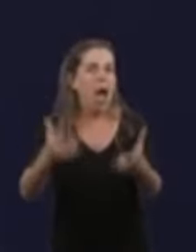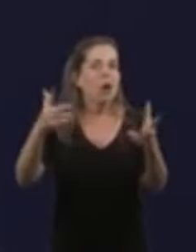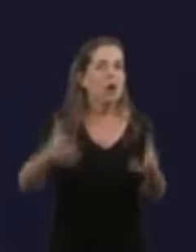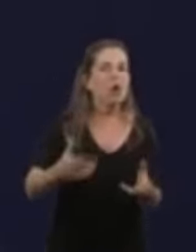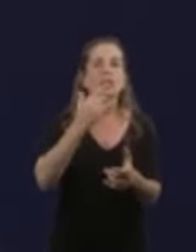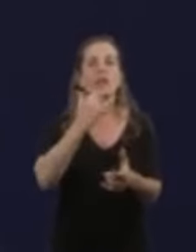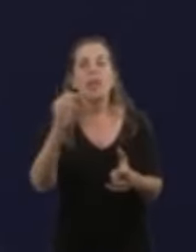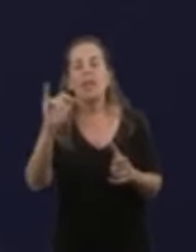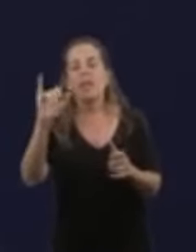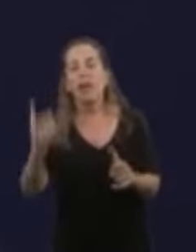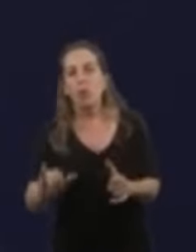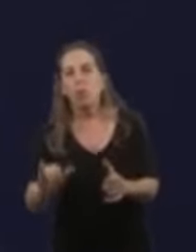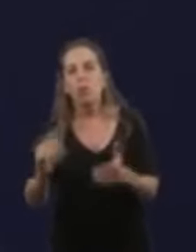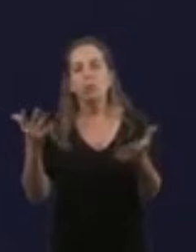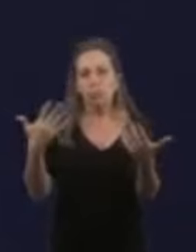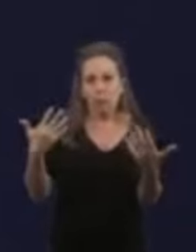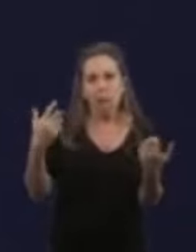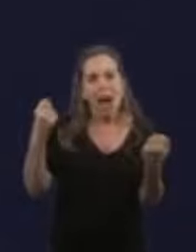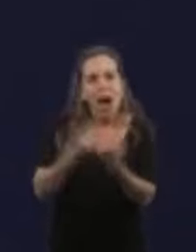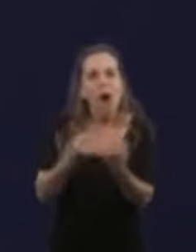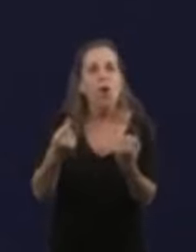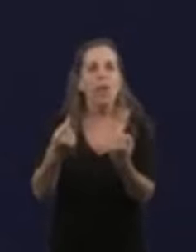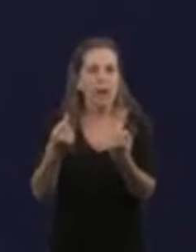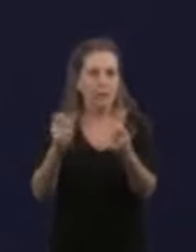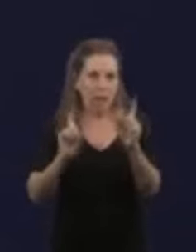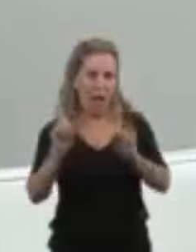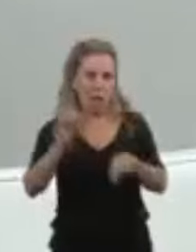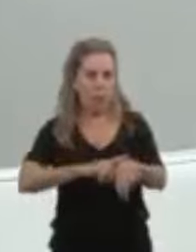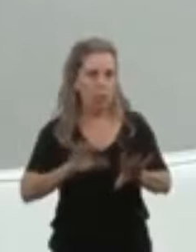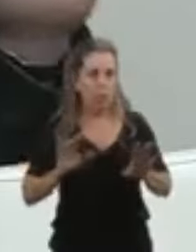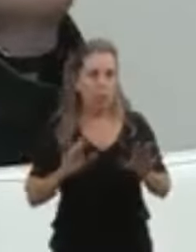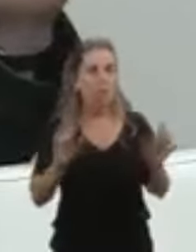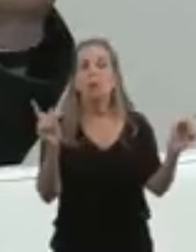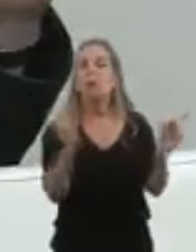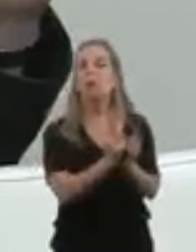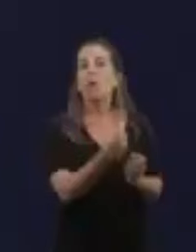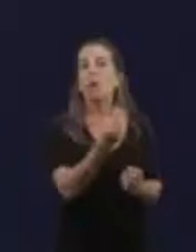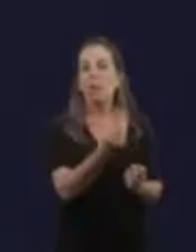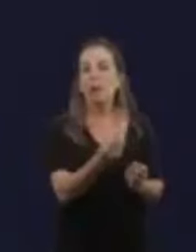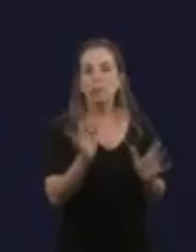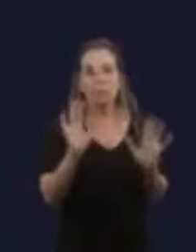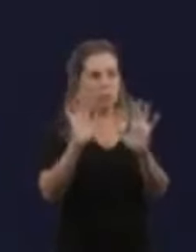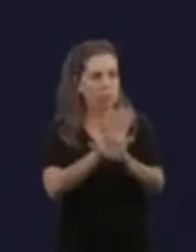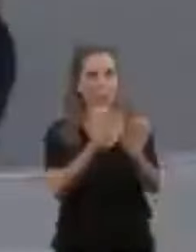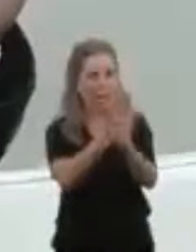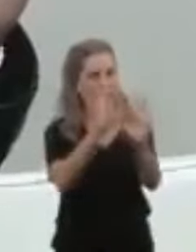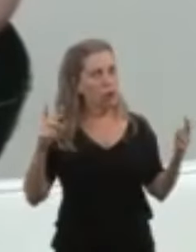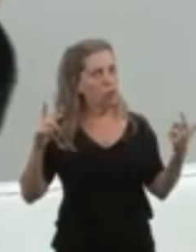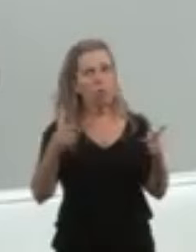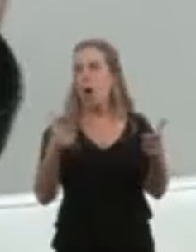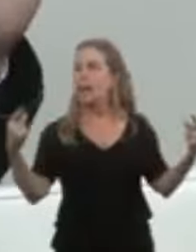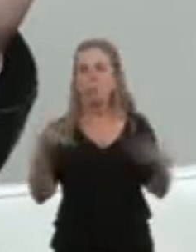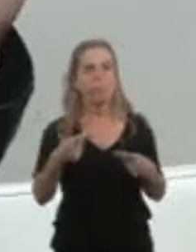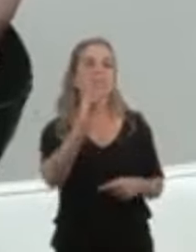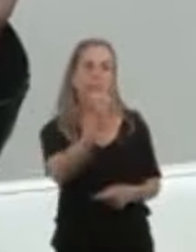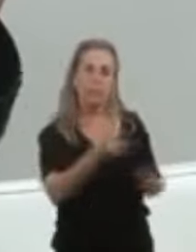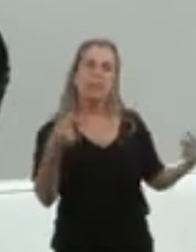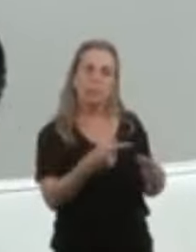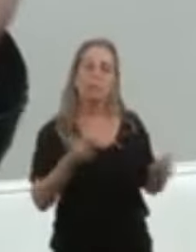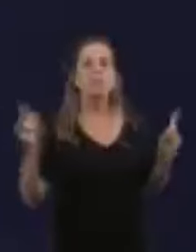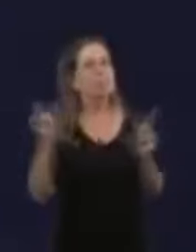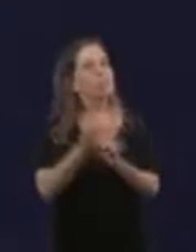que haber o de que se puedan pactar algunos cortes programados bueno en síntesis entonces pero no hubo contradicción Sí sí la hubo no hubo